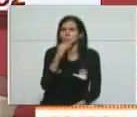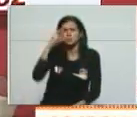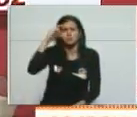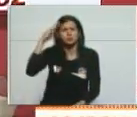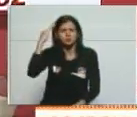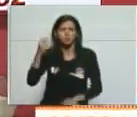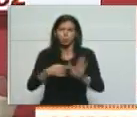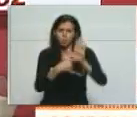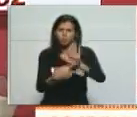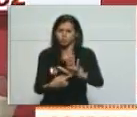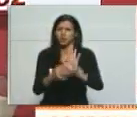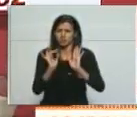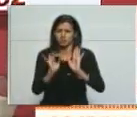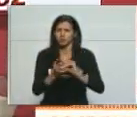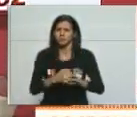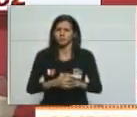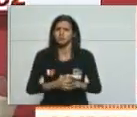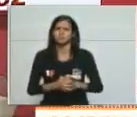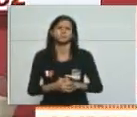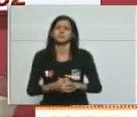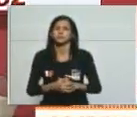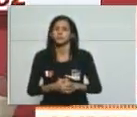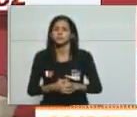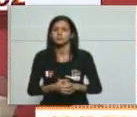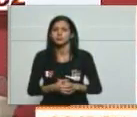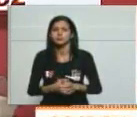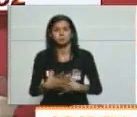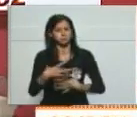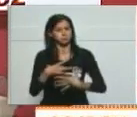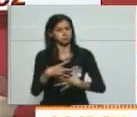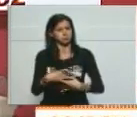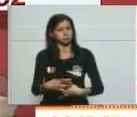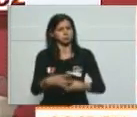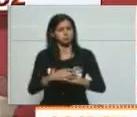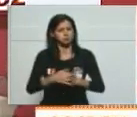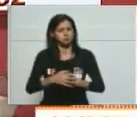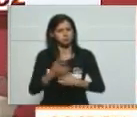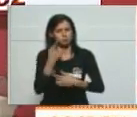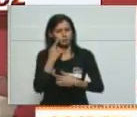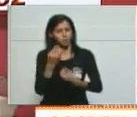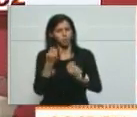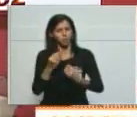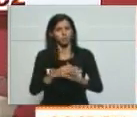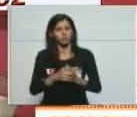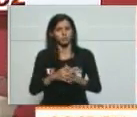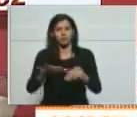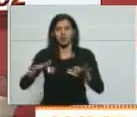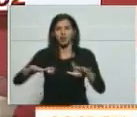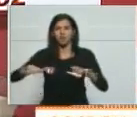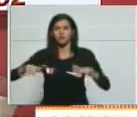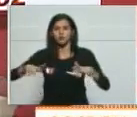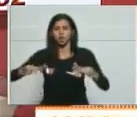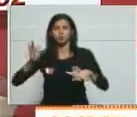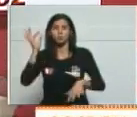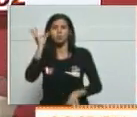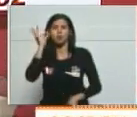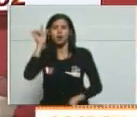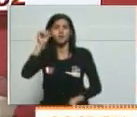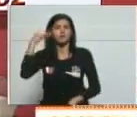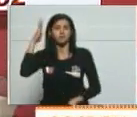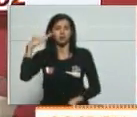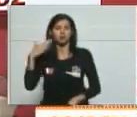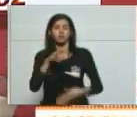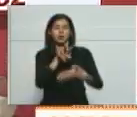10:30, 10:33. Además, resulta muy interesante para el análisis lo notablemente nerviosa que se encontraba la fiscal mientras leía